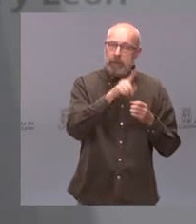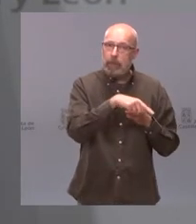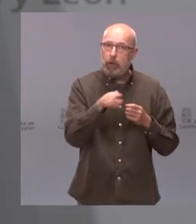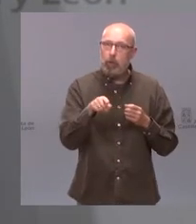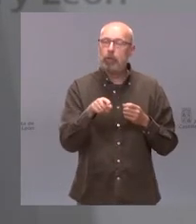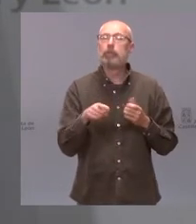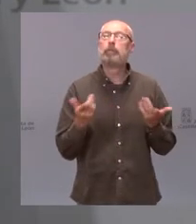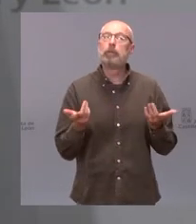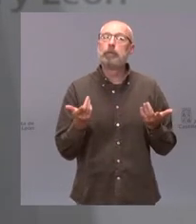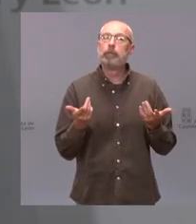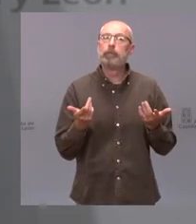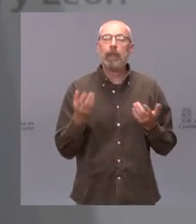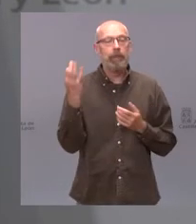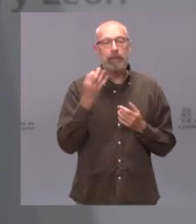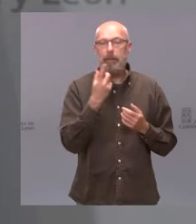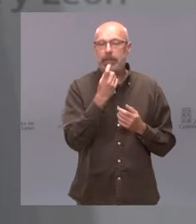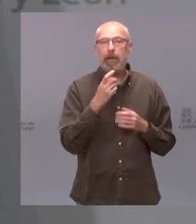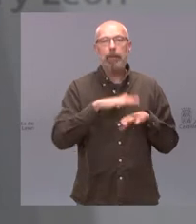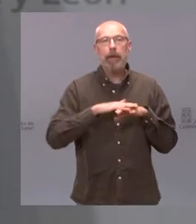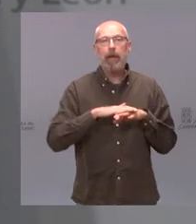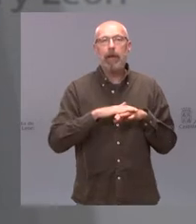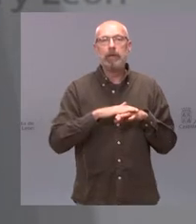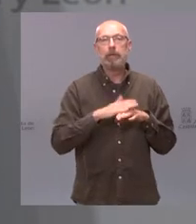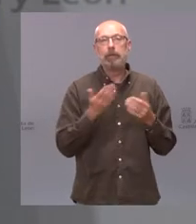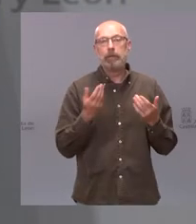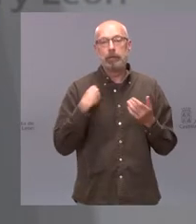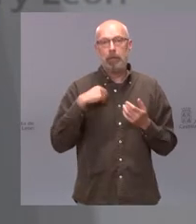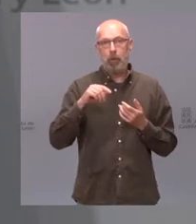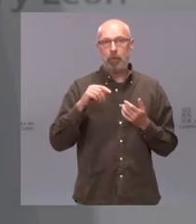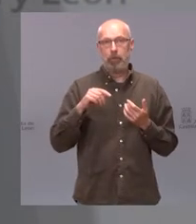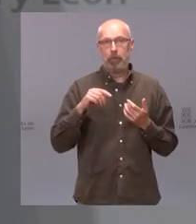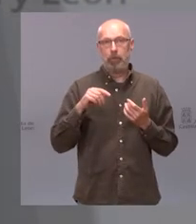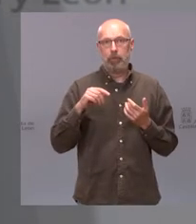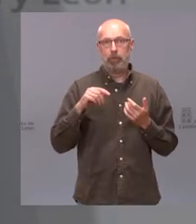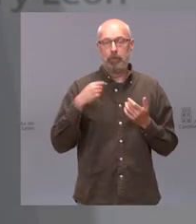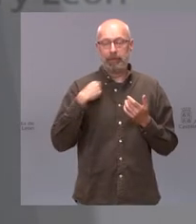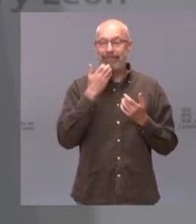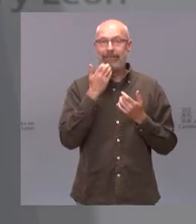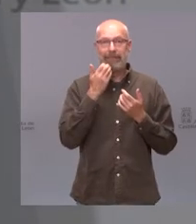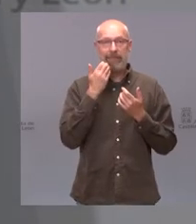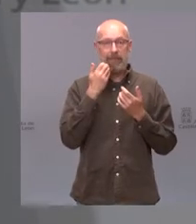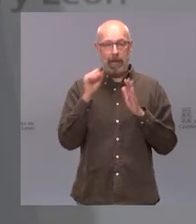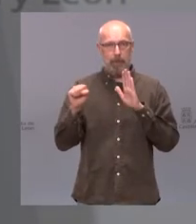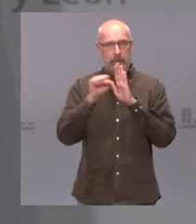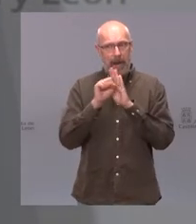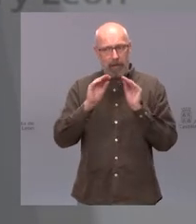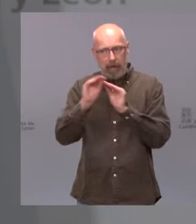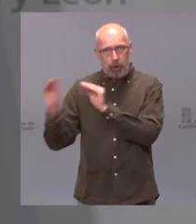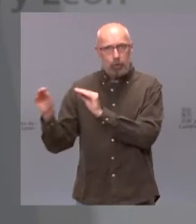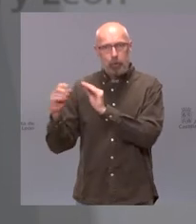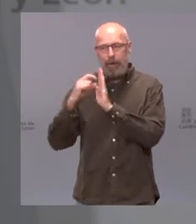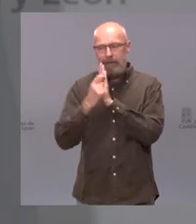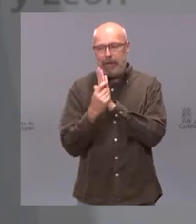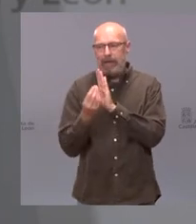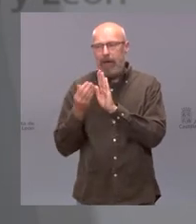de necesitar para aquello que está fuera de lo que viene en el etiquetado. Se debería de